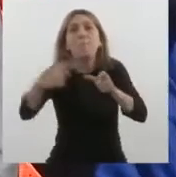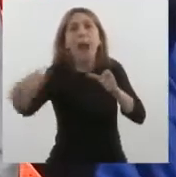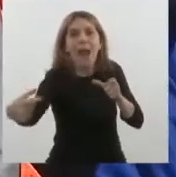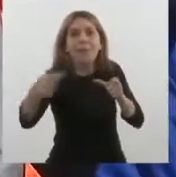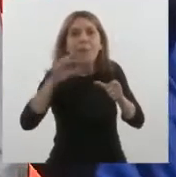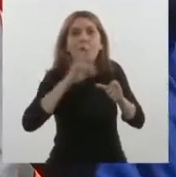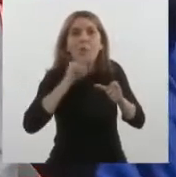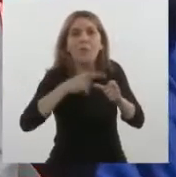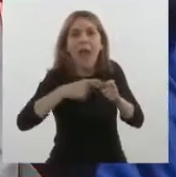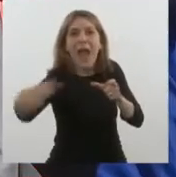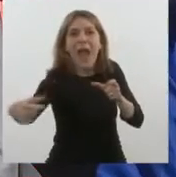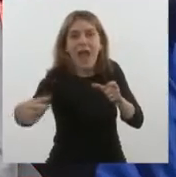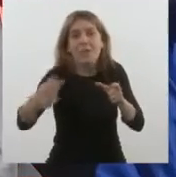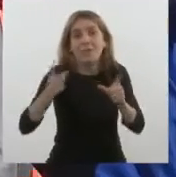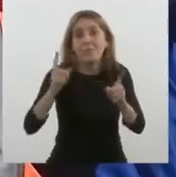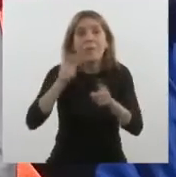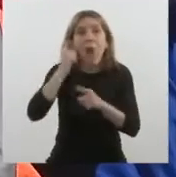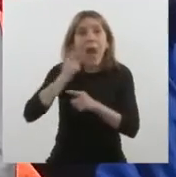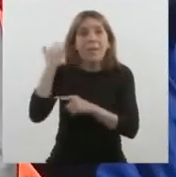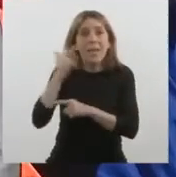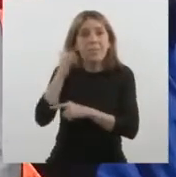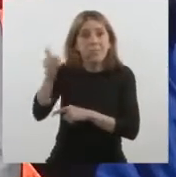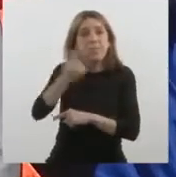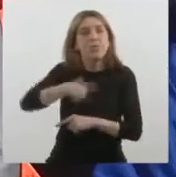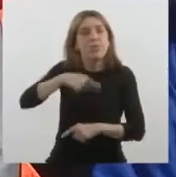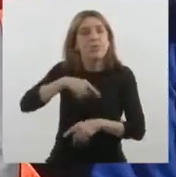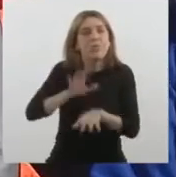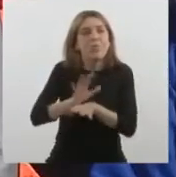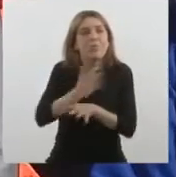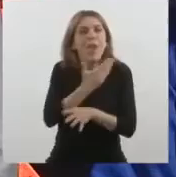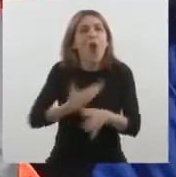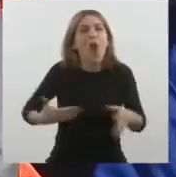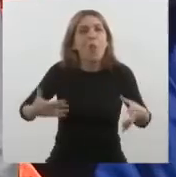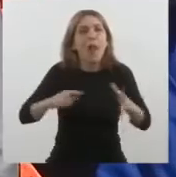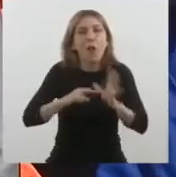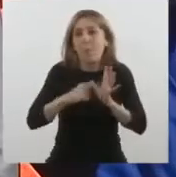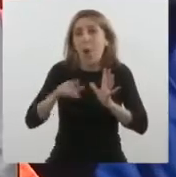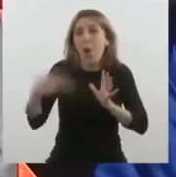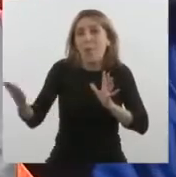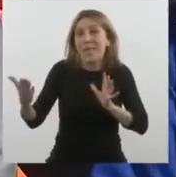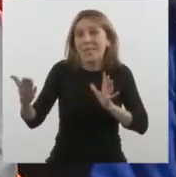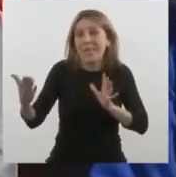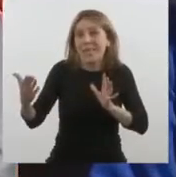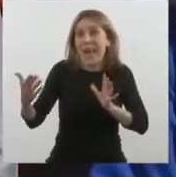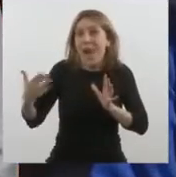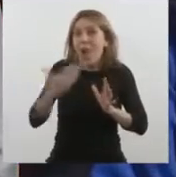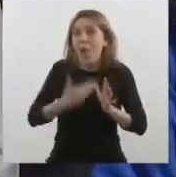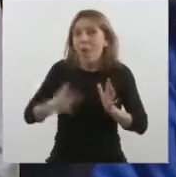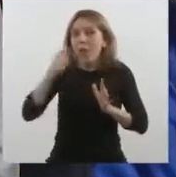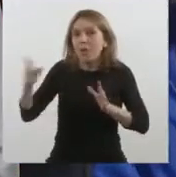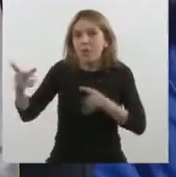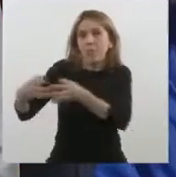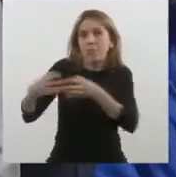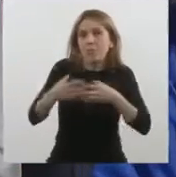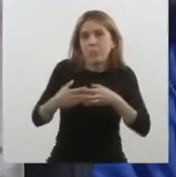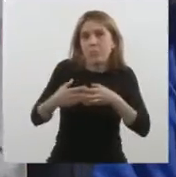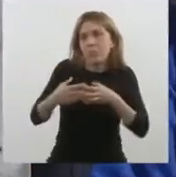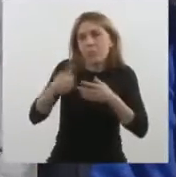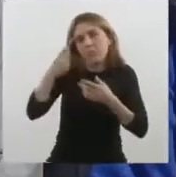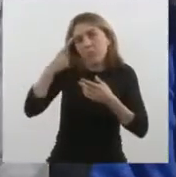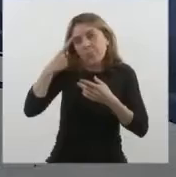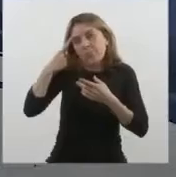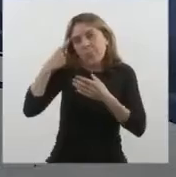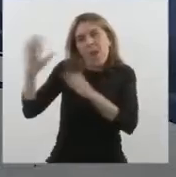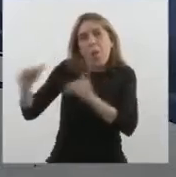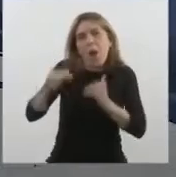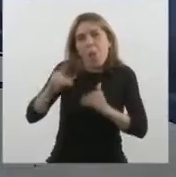nosotros tenemos con el gobierno de la provincia de Buenos Aires una misma sintonía que nos permite trabajar del modo que